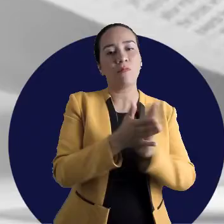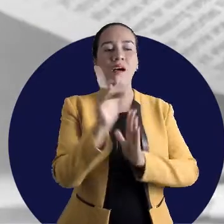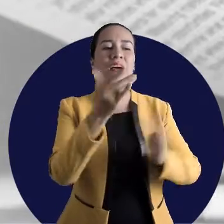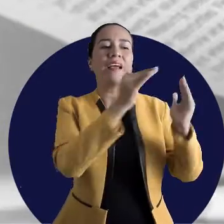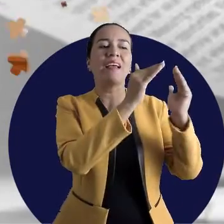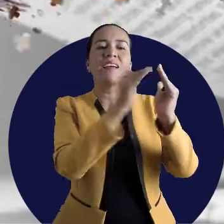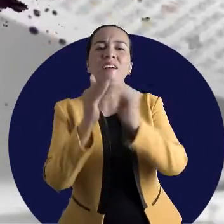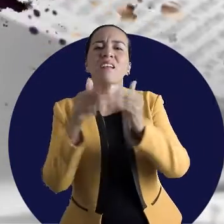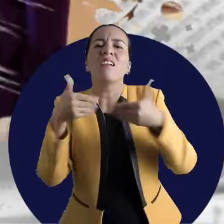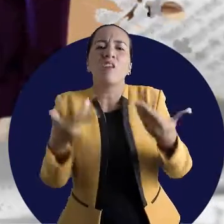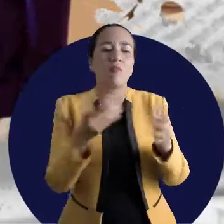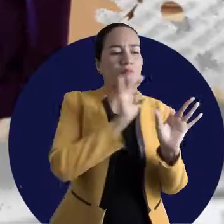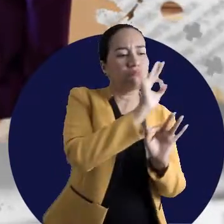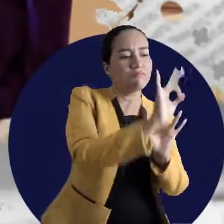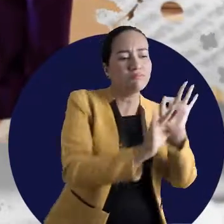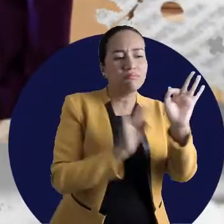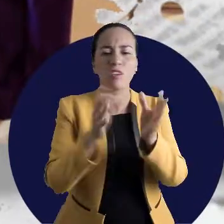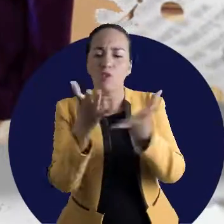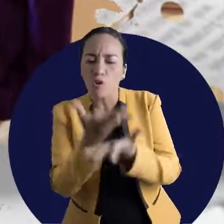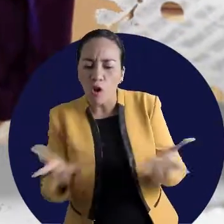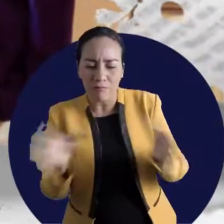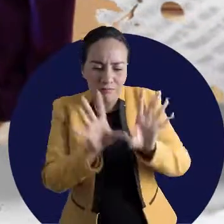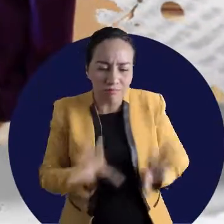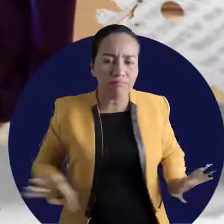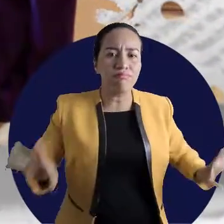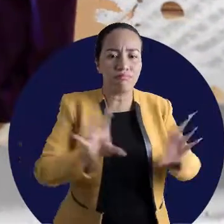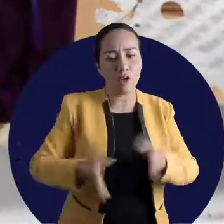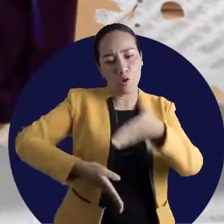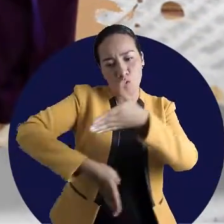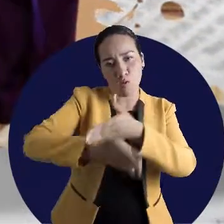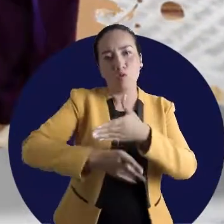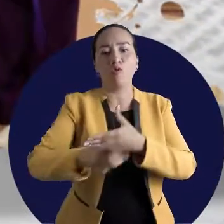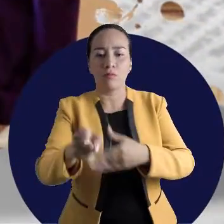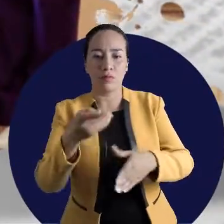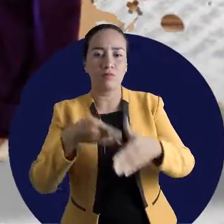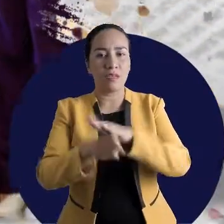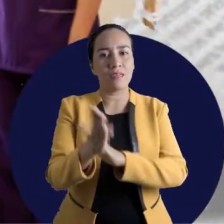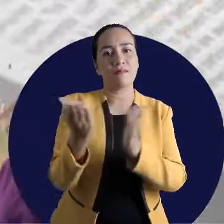Los cuidados en casa y trámites para continuar la atención.